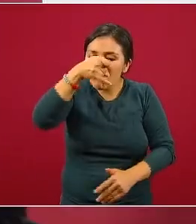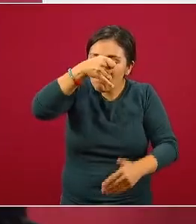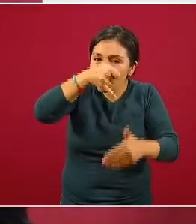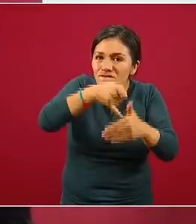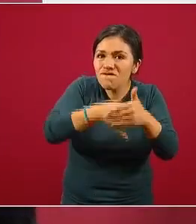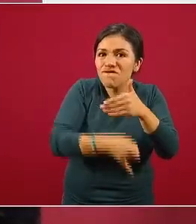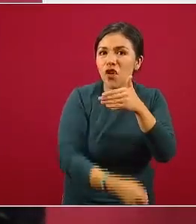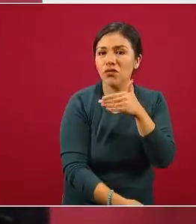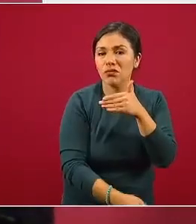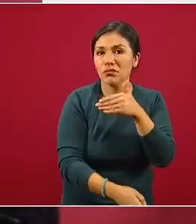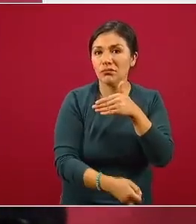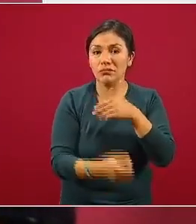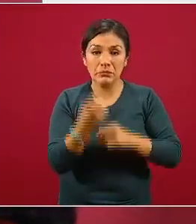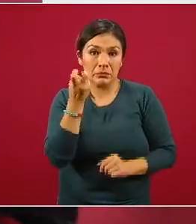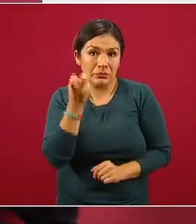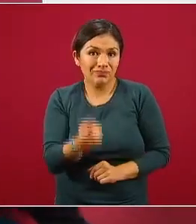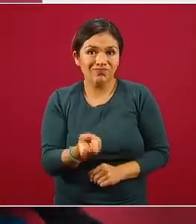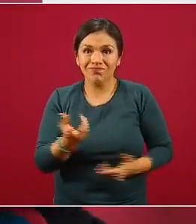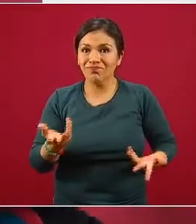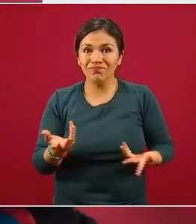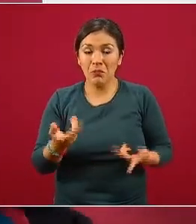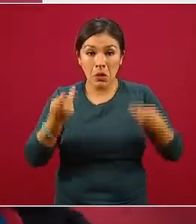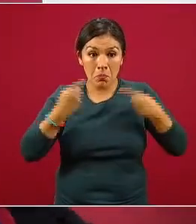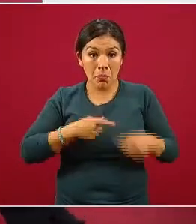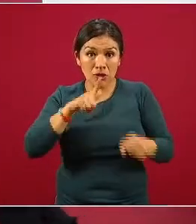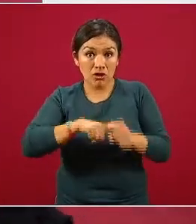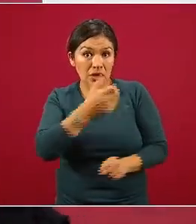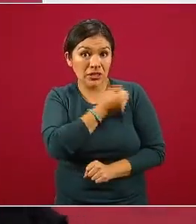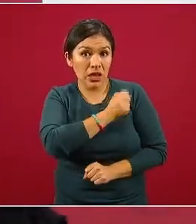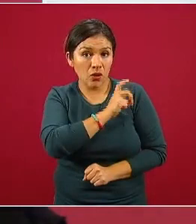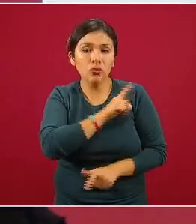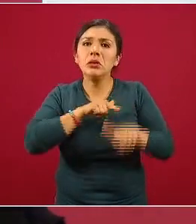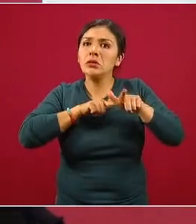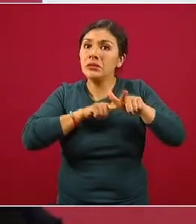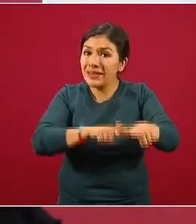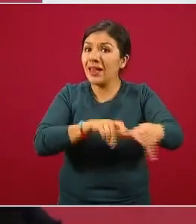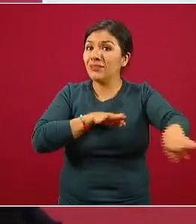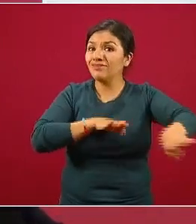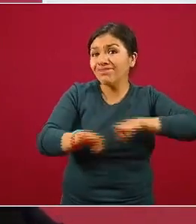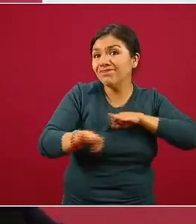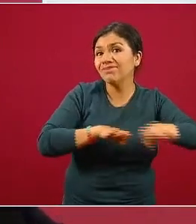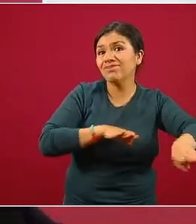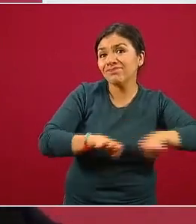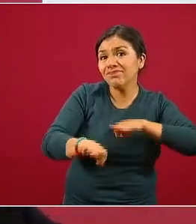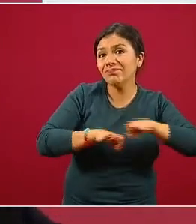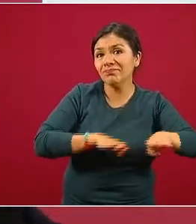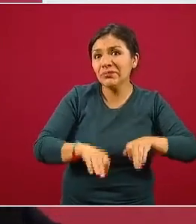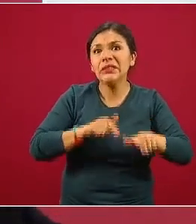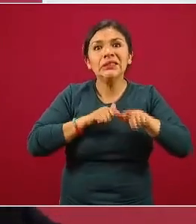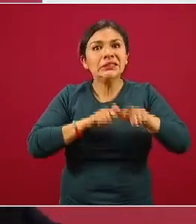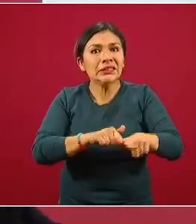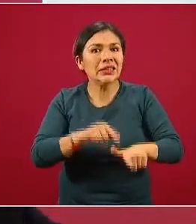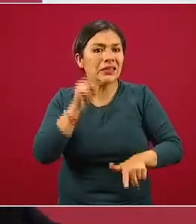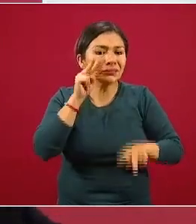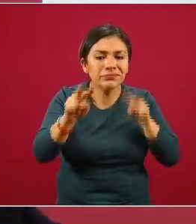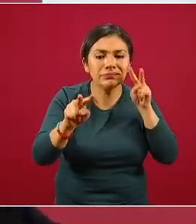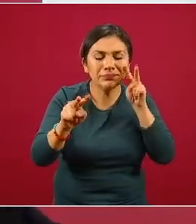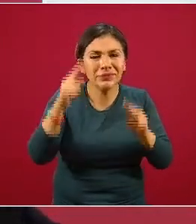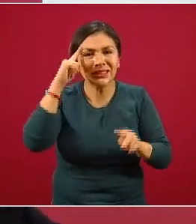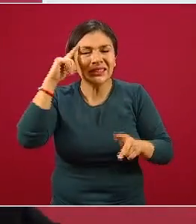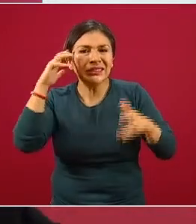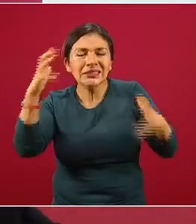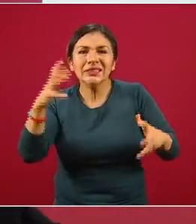Así es que el personal de salud sigue trabajando, sigue enfrentando